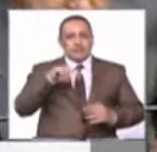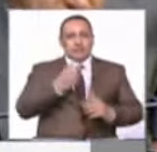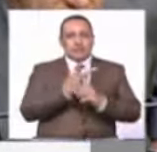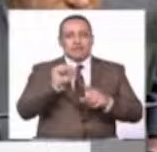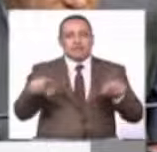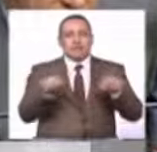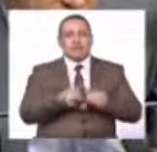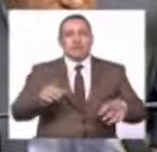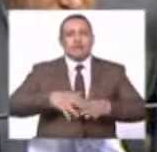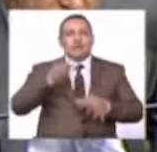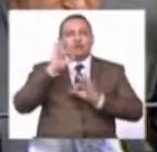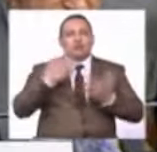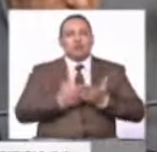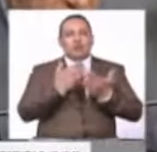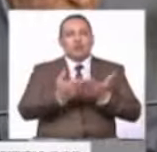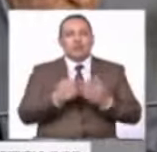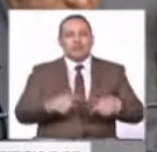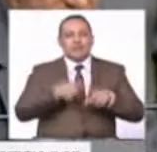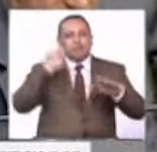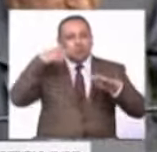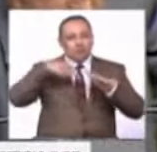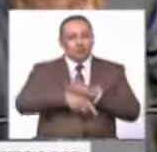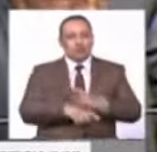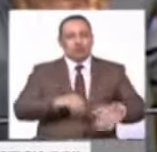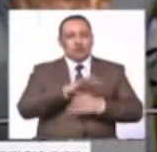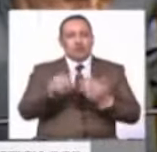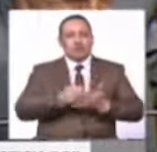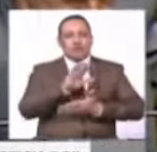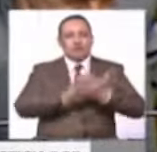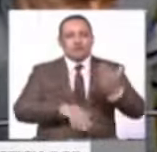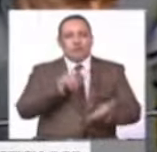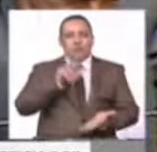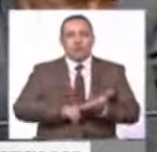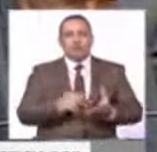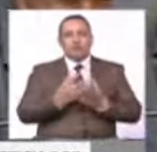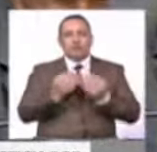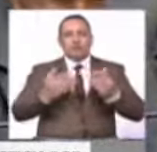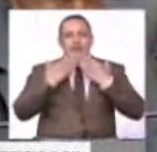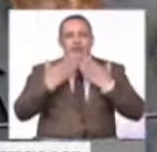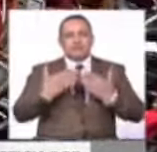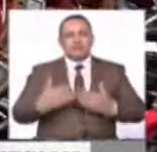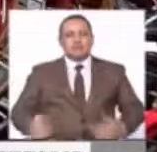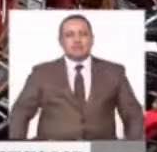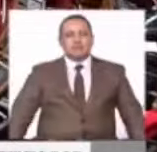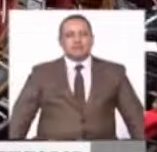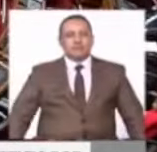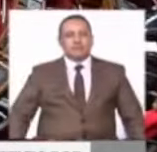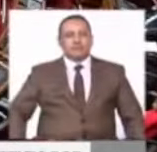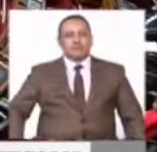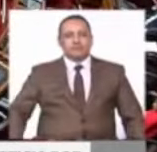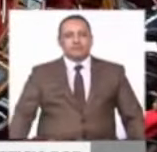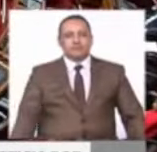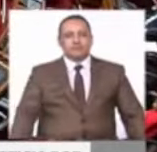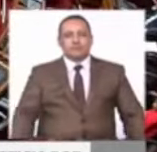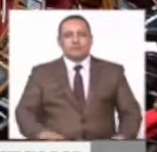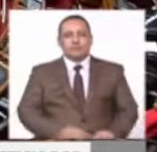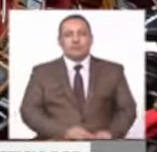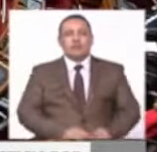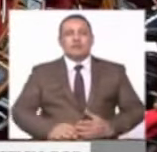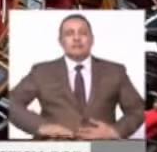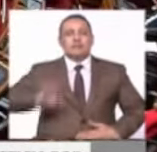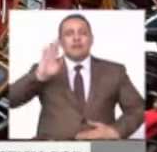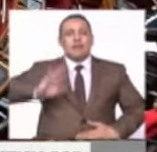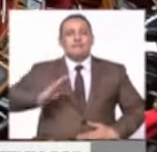efectos que exponga los argumentos de fondo del informe final aprobado Muchas gracias gracias congresista tiene el uso de la